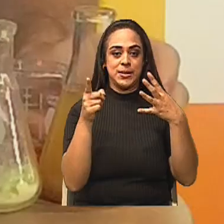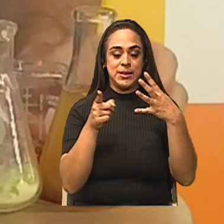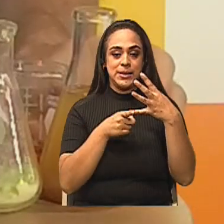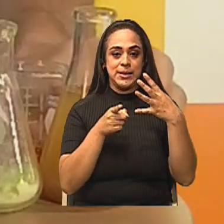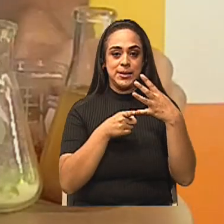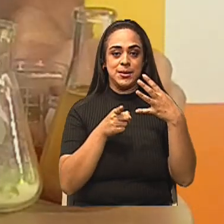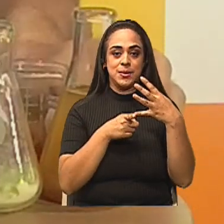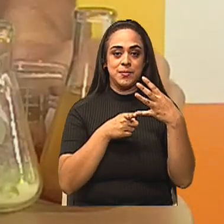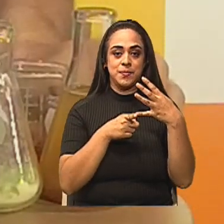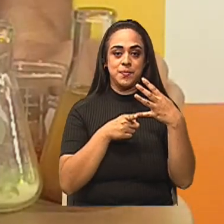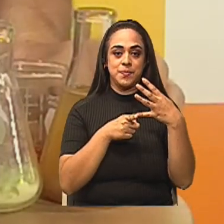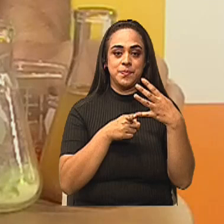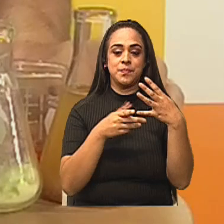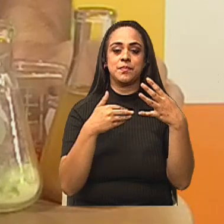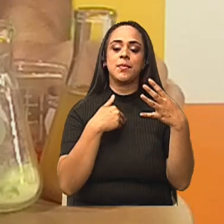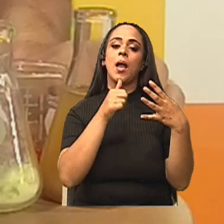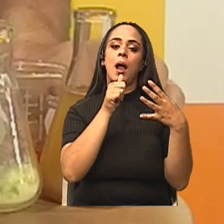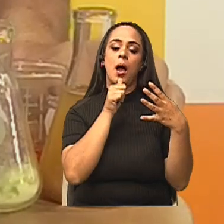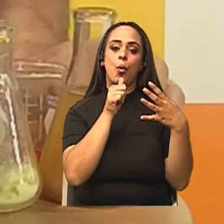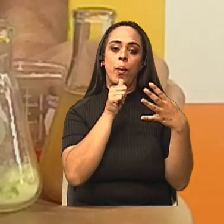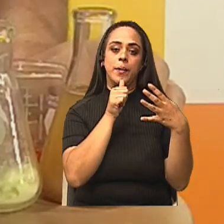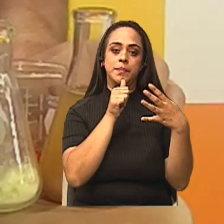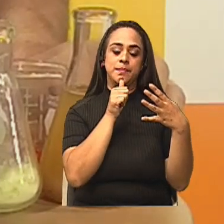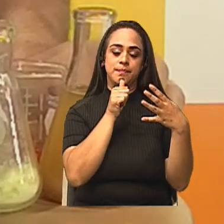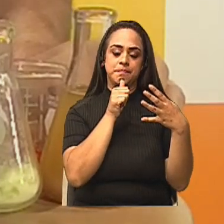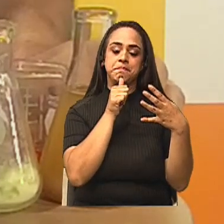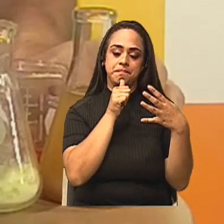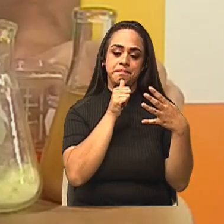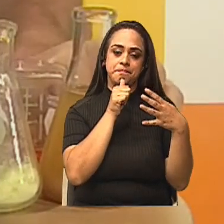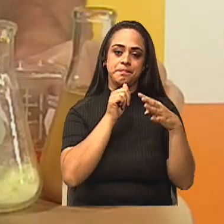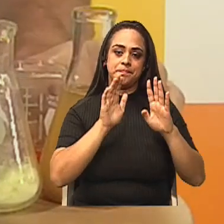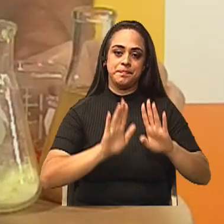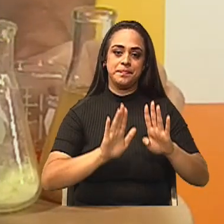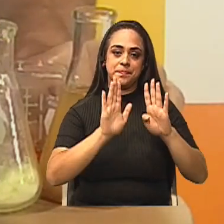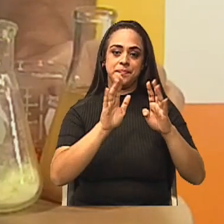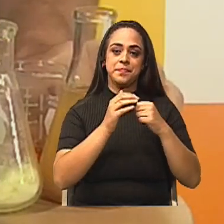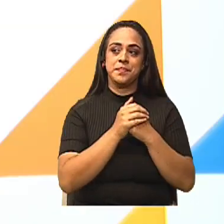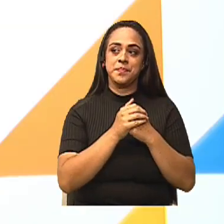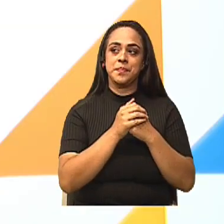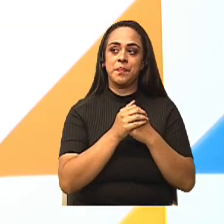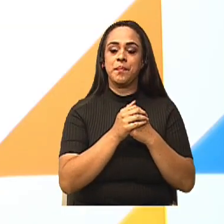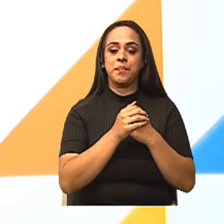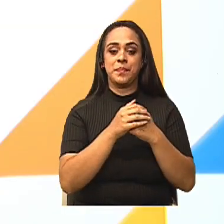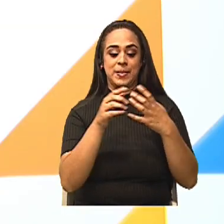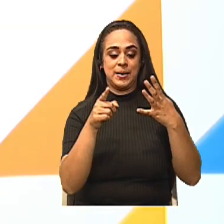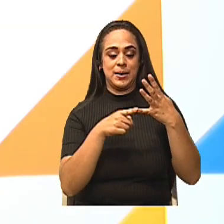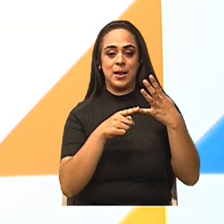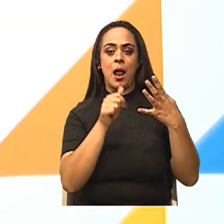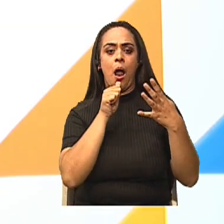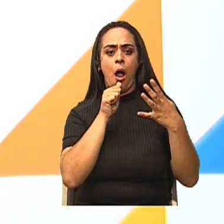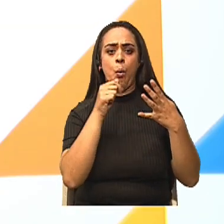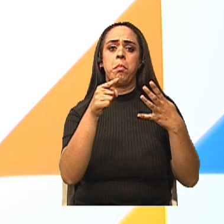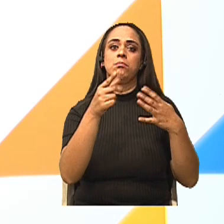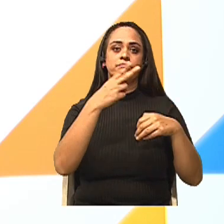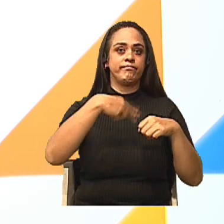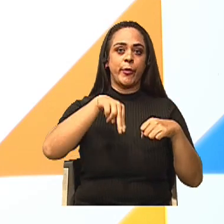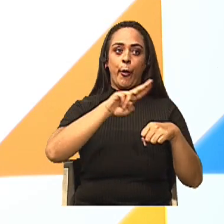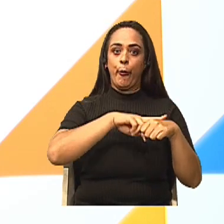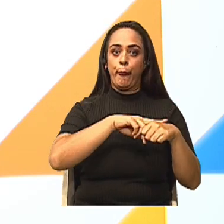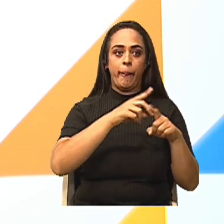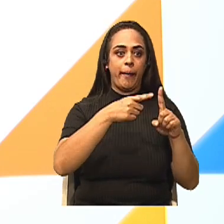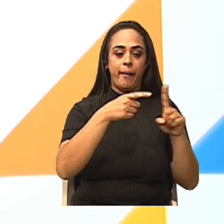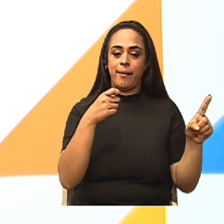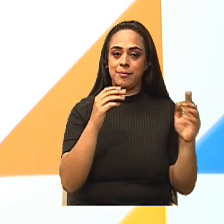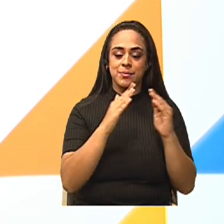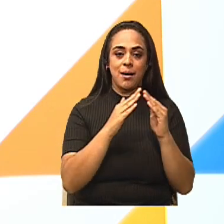otro Erlenmeyer lo que tengo es agua. Excelente. Entonces, esta agua, de ahí es la que ustedes conocen, la saqué del tubo,